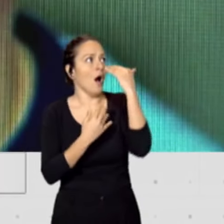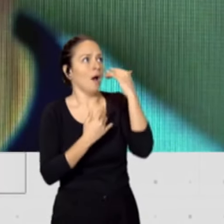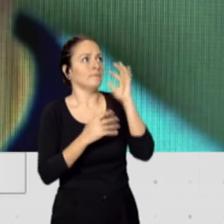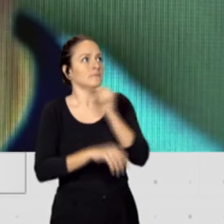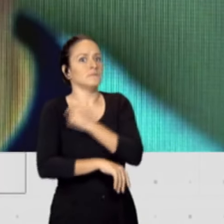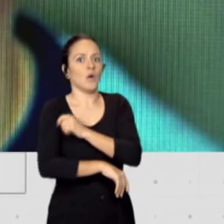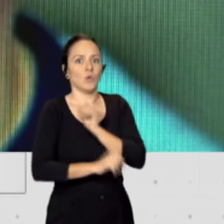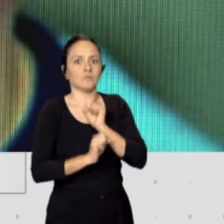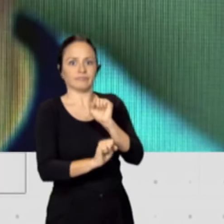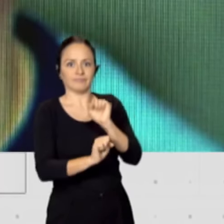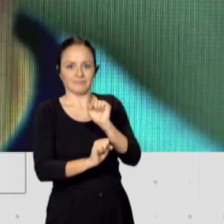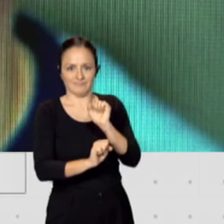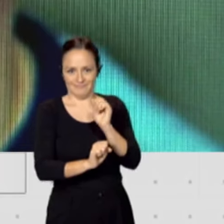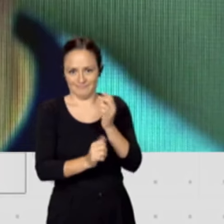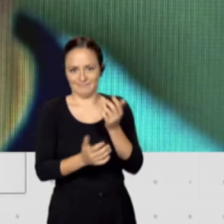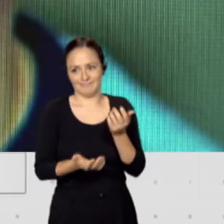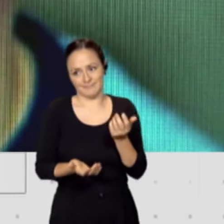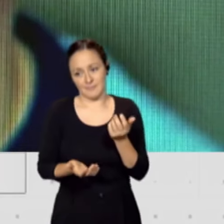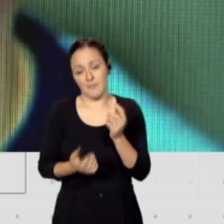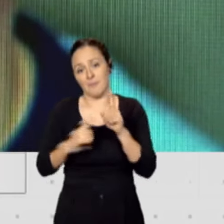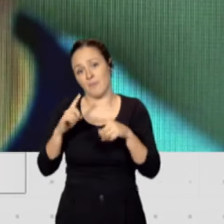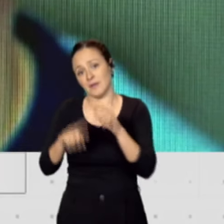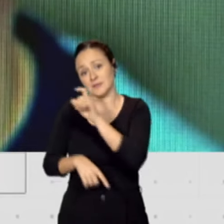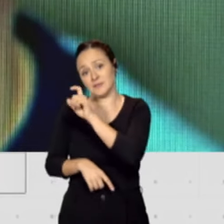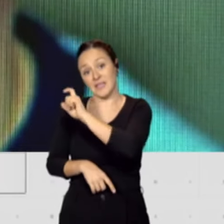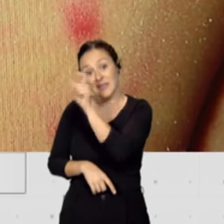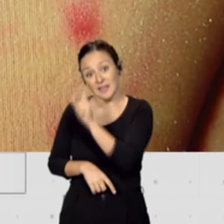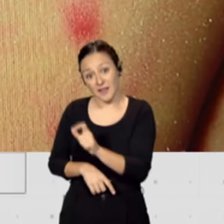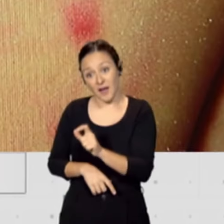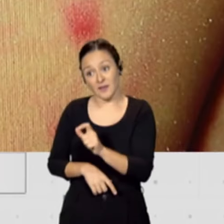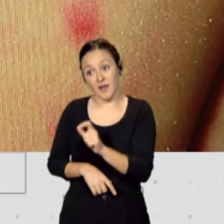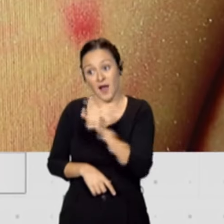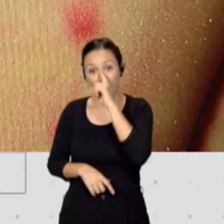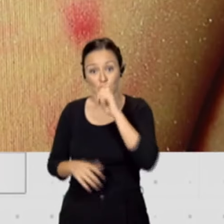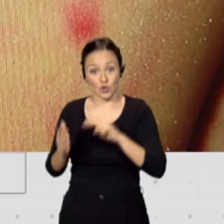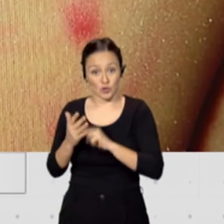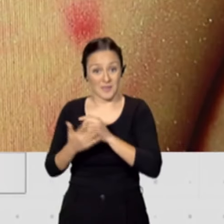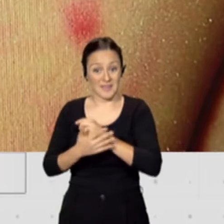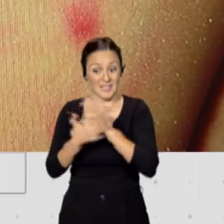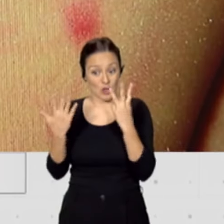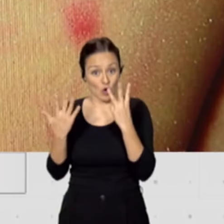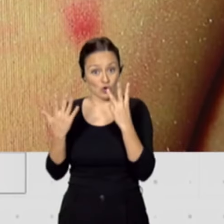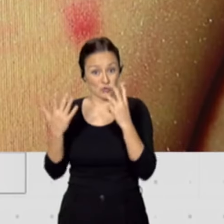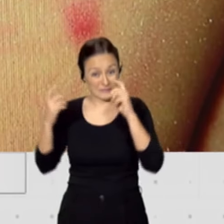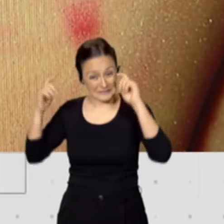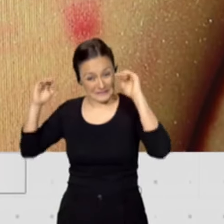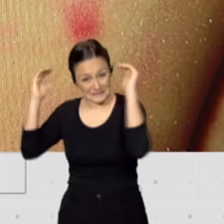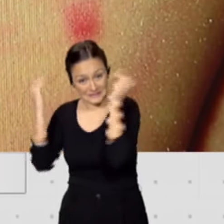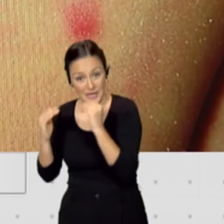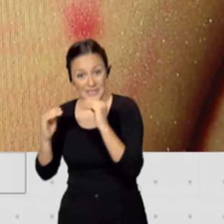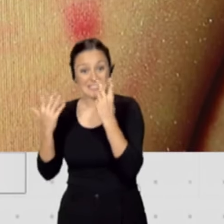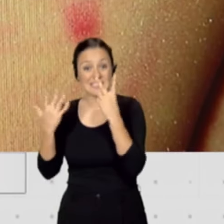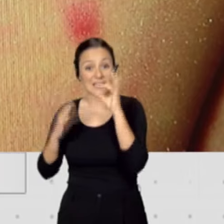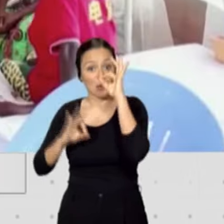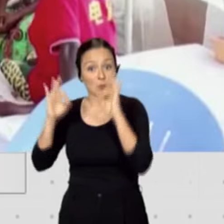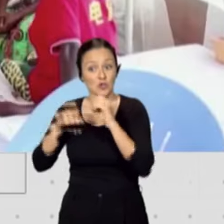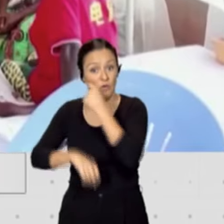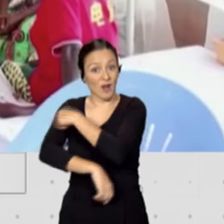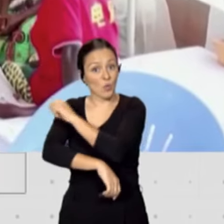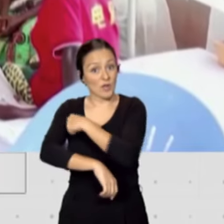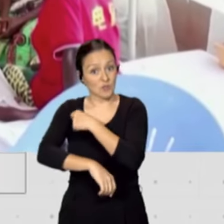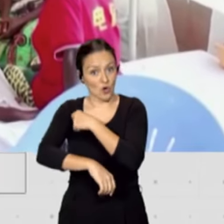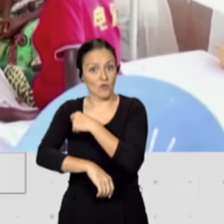esta vacuna del campón y de hecho en Italia en el año 2018 las coberturas bajaron a un 70 por muy peligroso y por eso